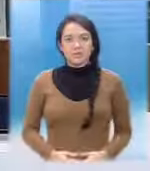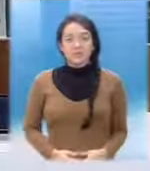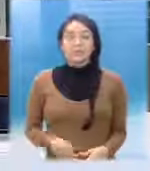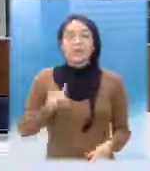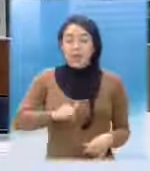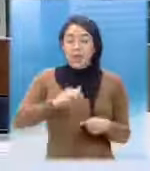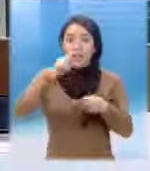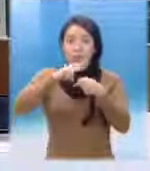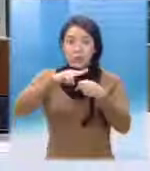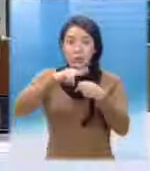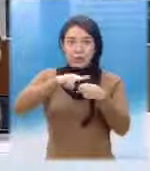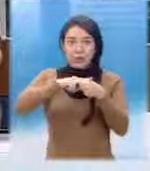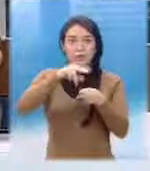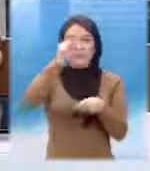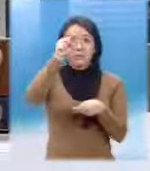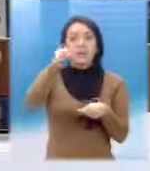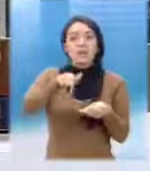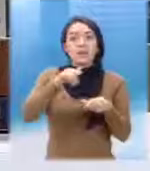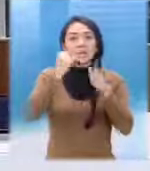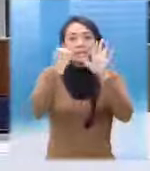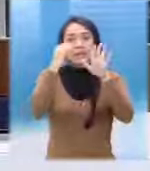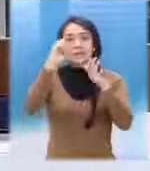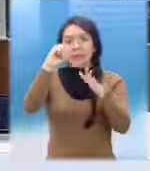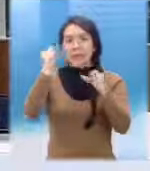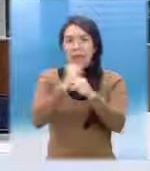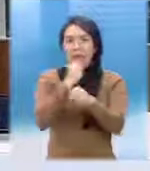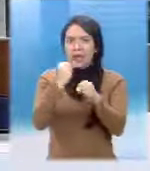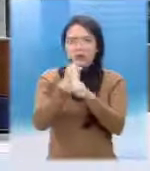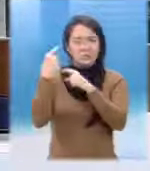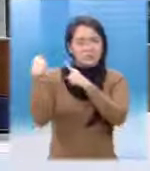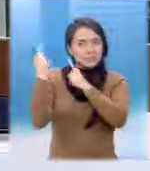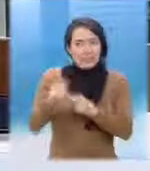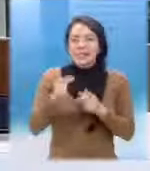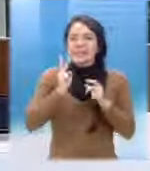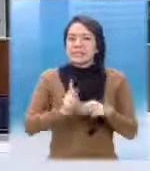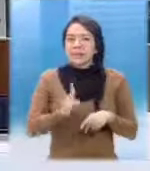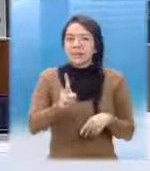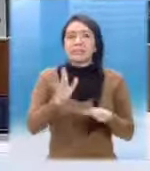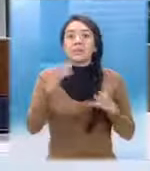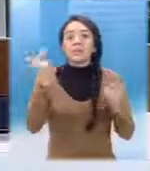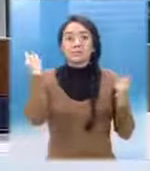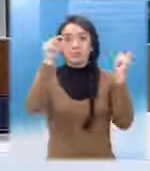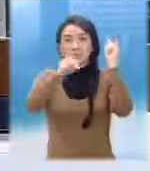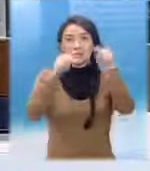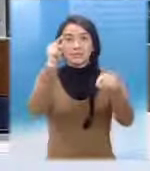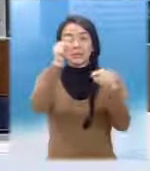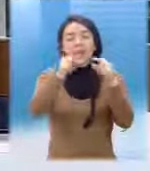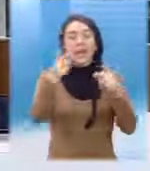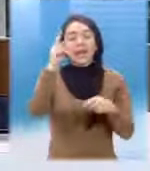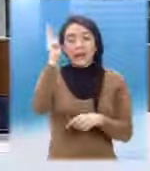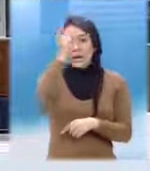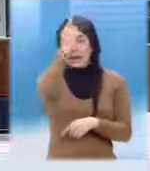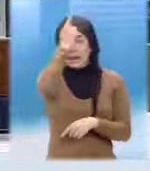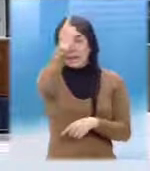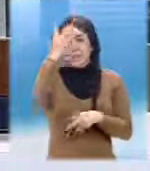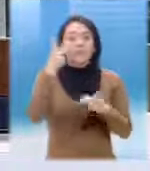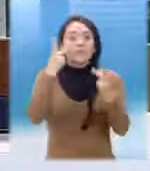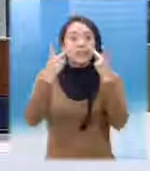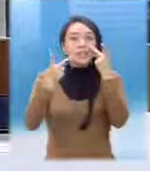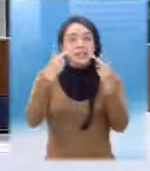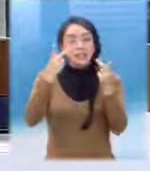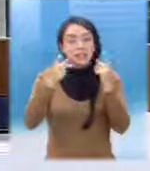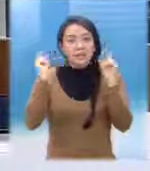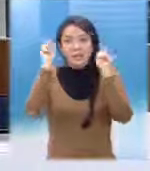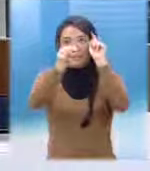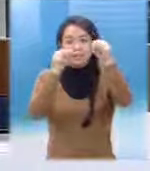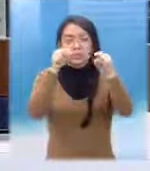en Totonicapán, desde hace 60 años, una tradición de este día es la visita de las reinas nacionales e internacionales, quienes son recibidas con